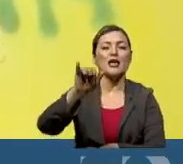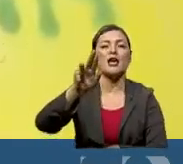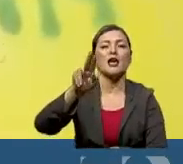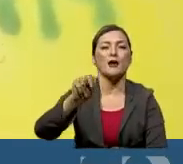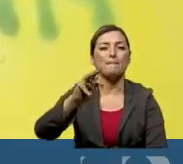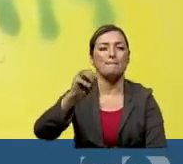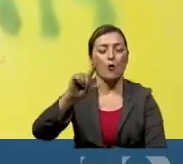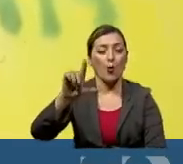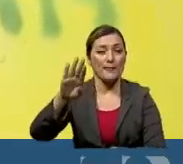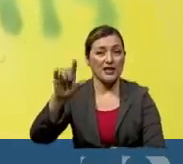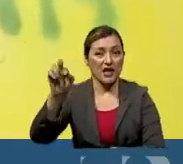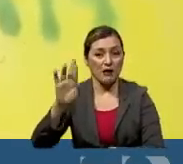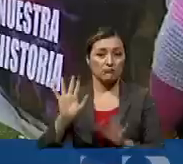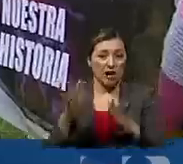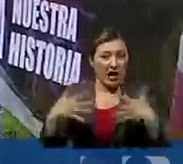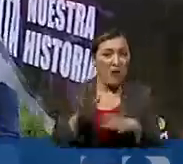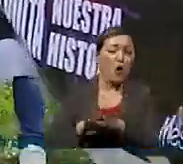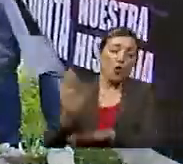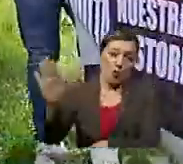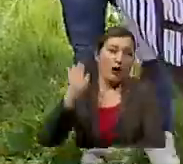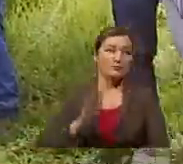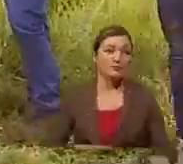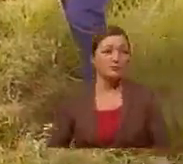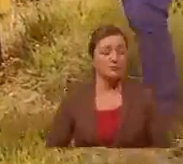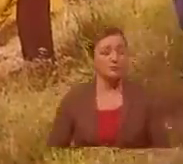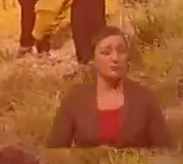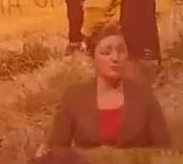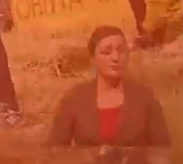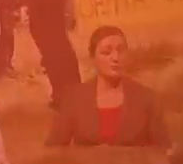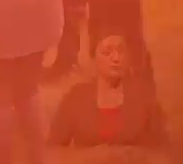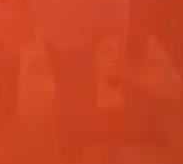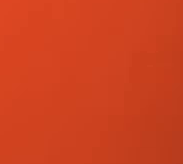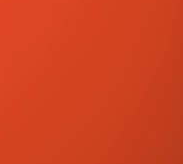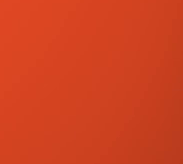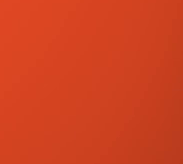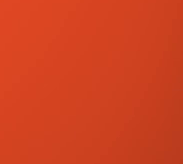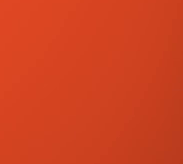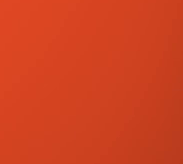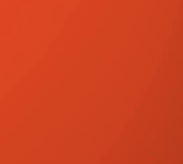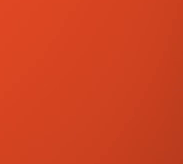en caso de que suceda algún incidente de gravedad. Paul Coello, 24 horas.